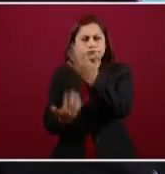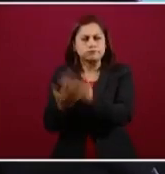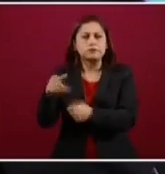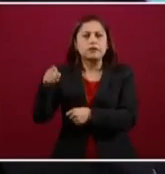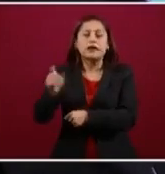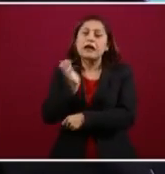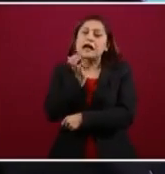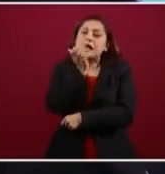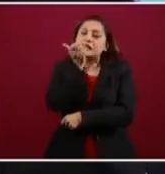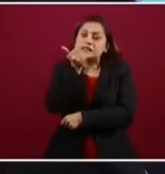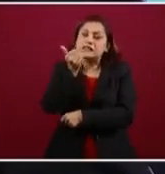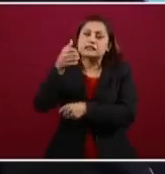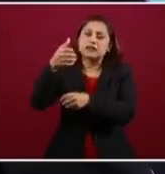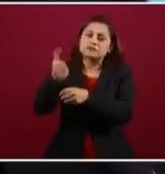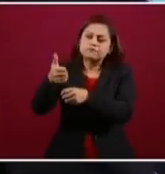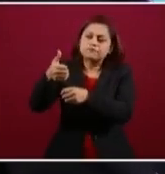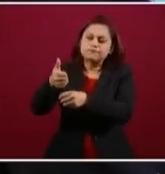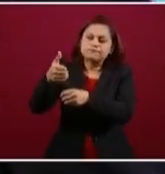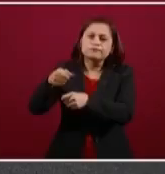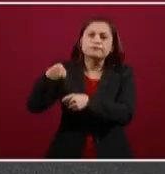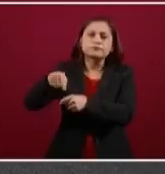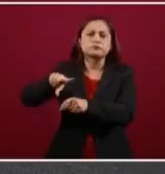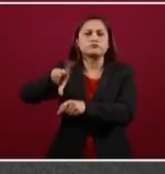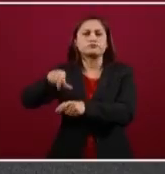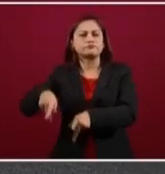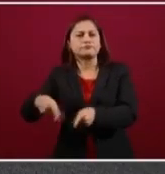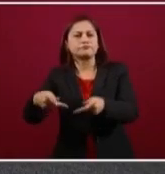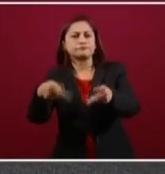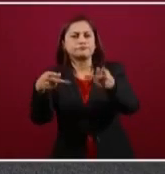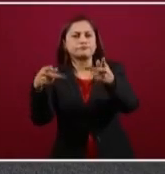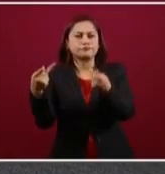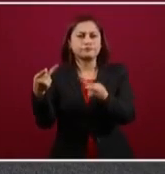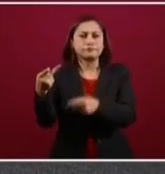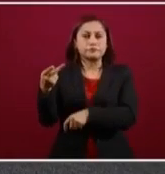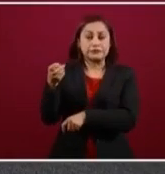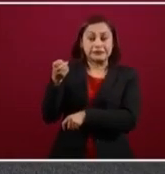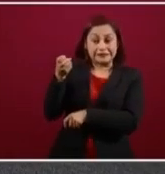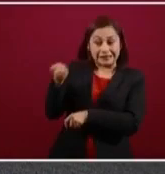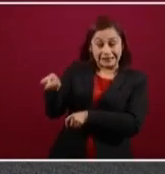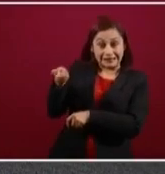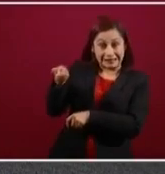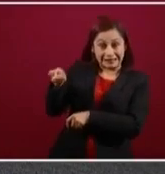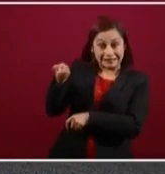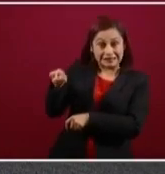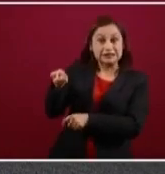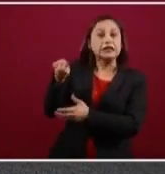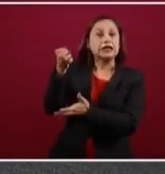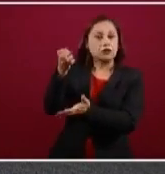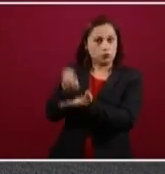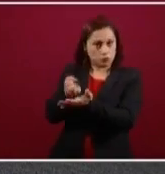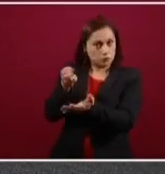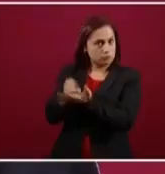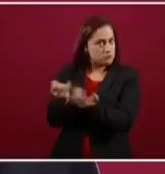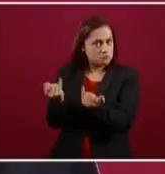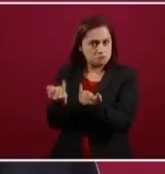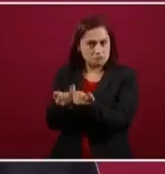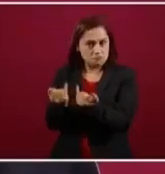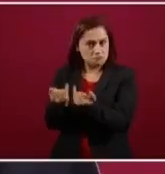Pues esa economía, aunque se burlen, es muy importante.